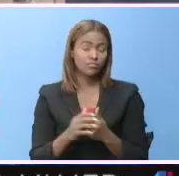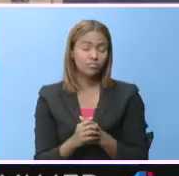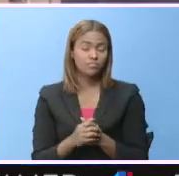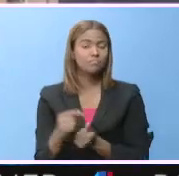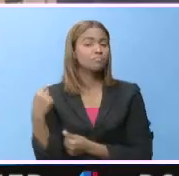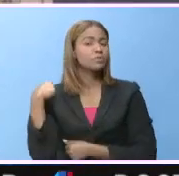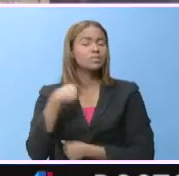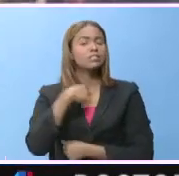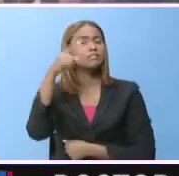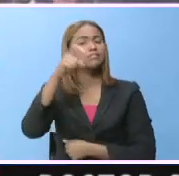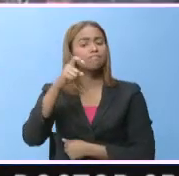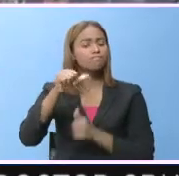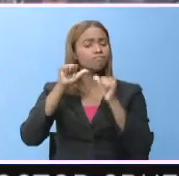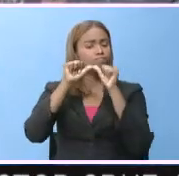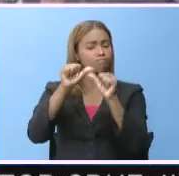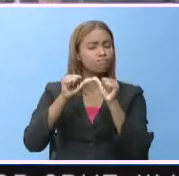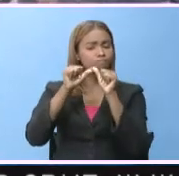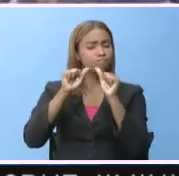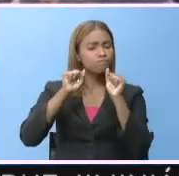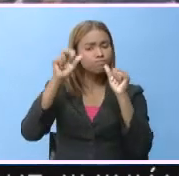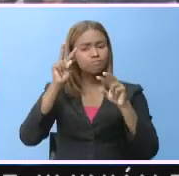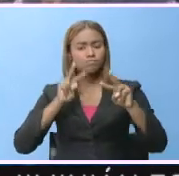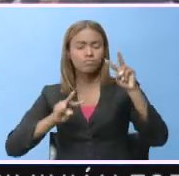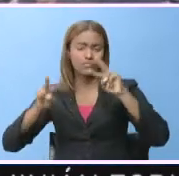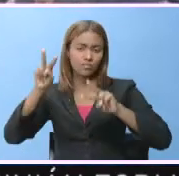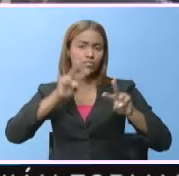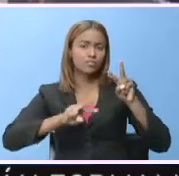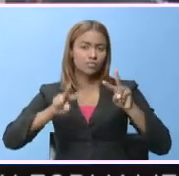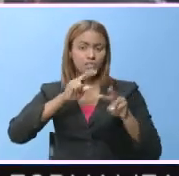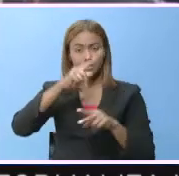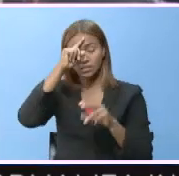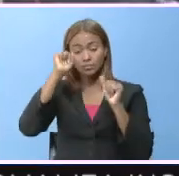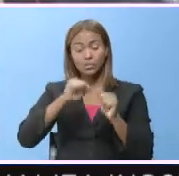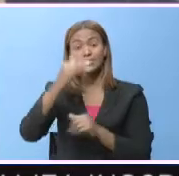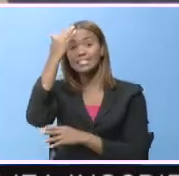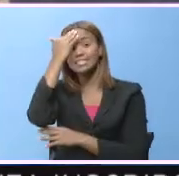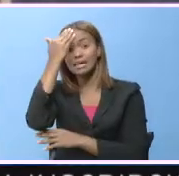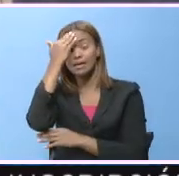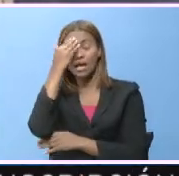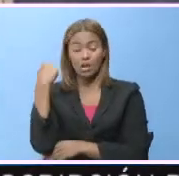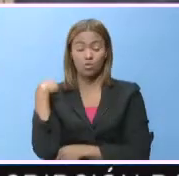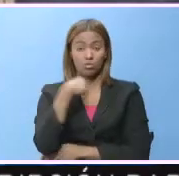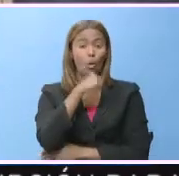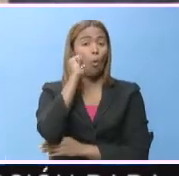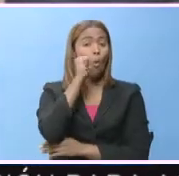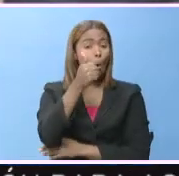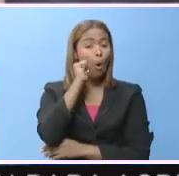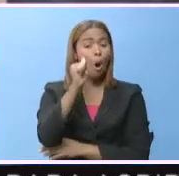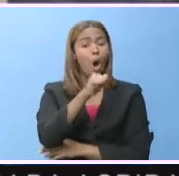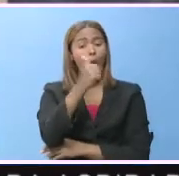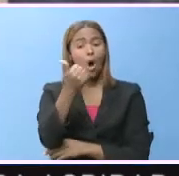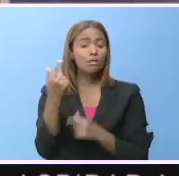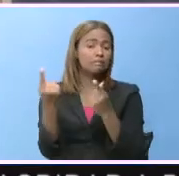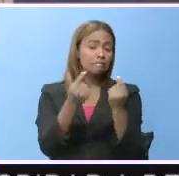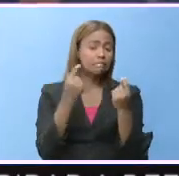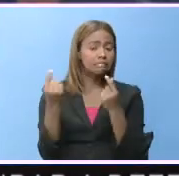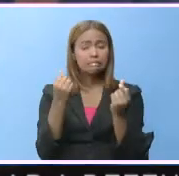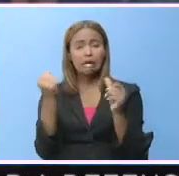Nosotros tenemos que estar continuamente alertas para poder identificar en nuestro día a día otras formas de